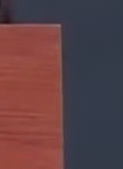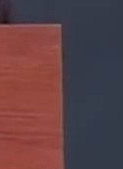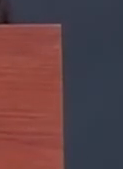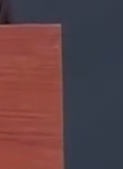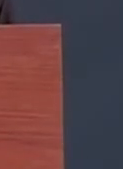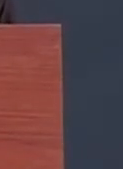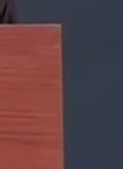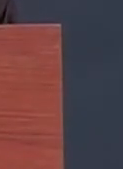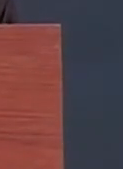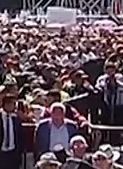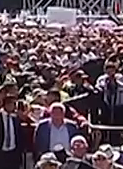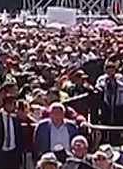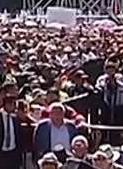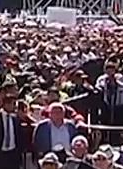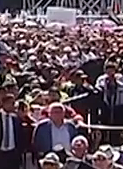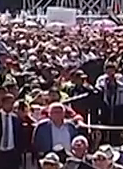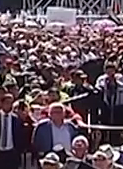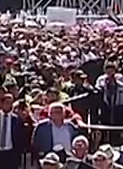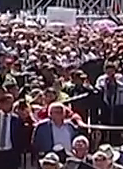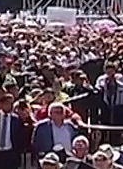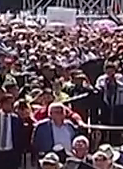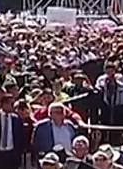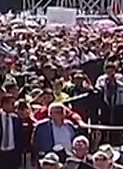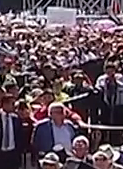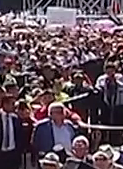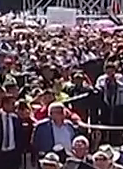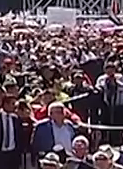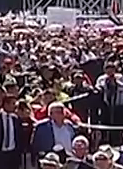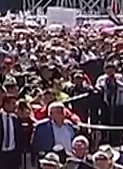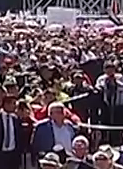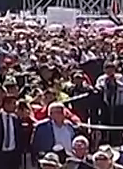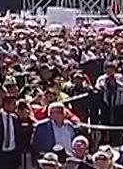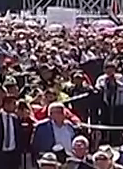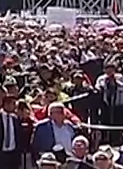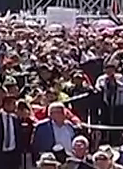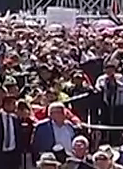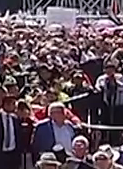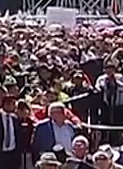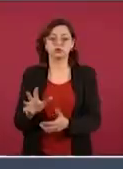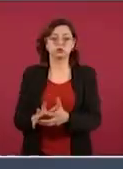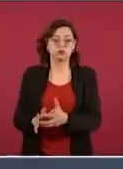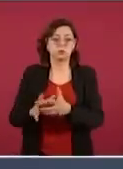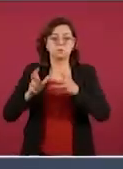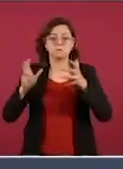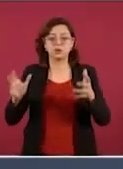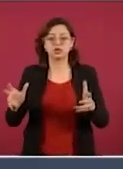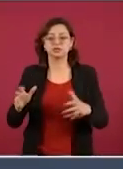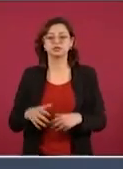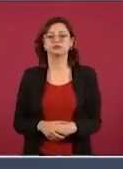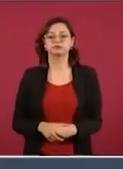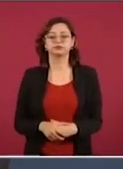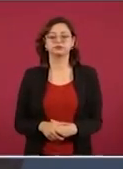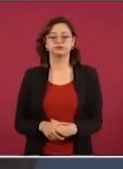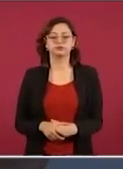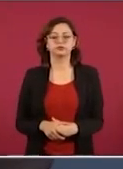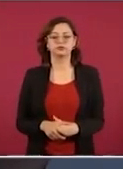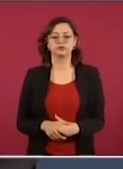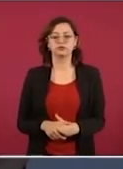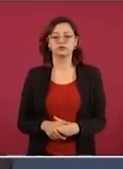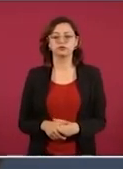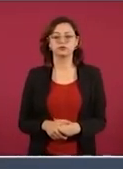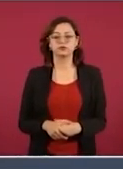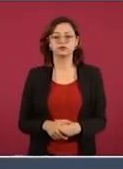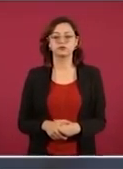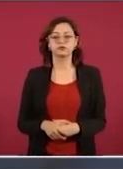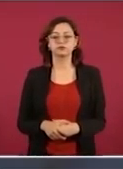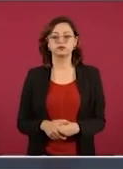de crecimiento deseado, hay una mejor distribución de los recursos a la par de finanzas públicas sanas. Todavía